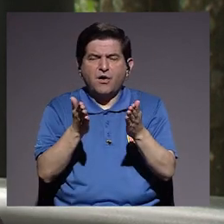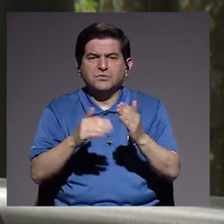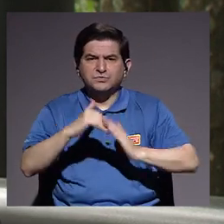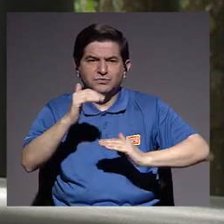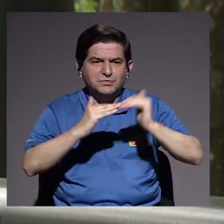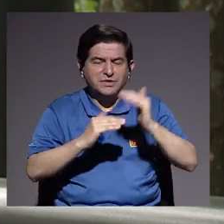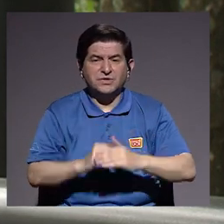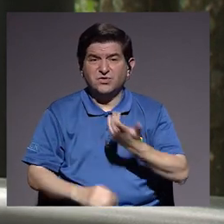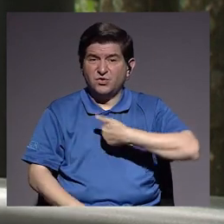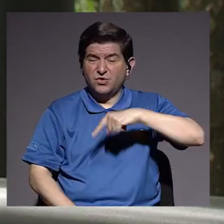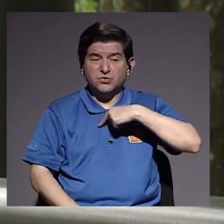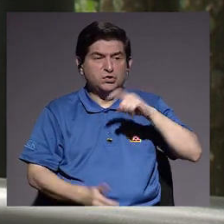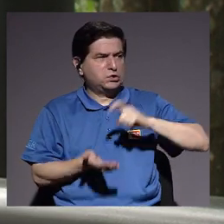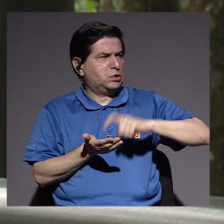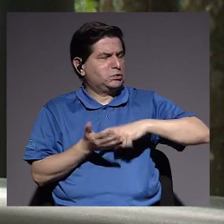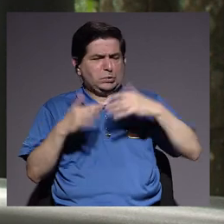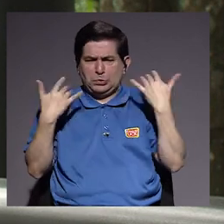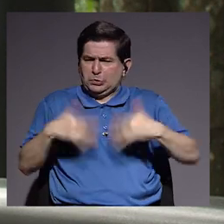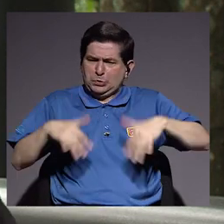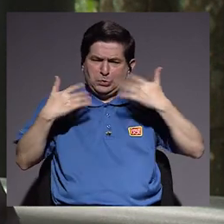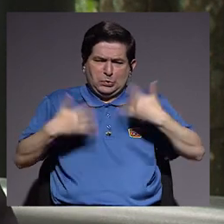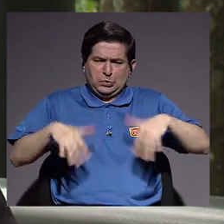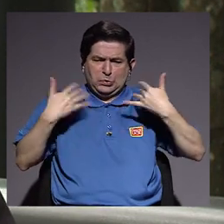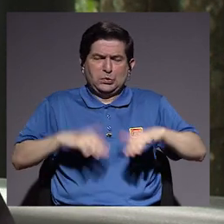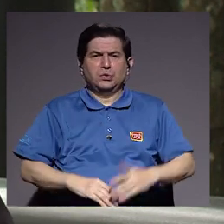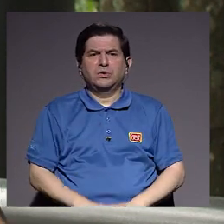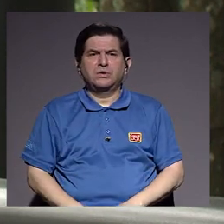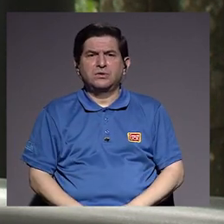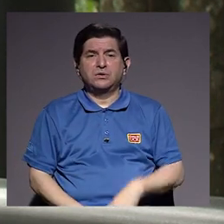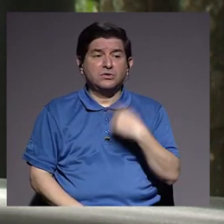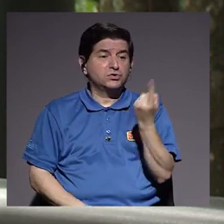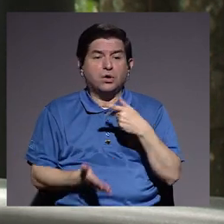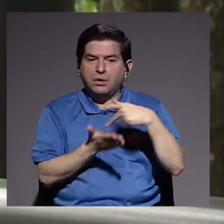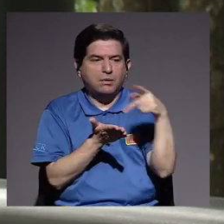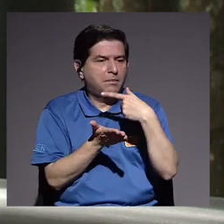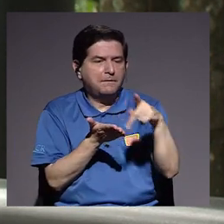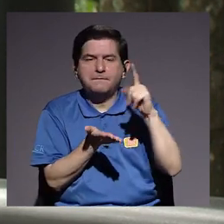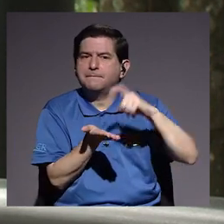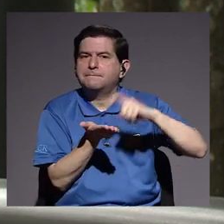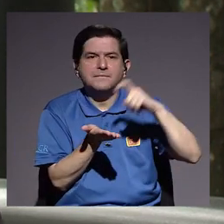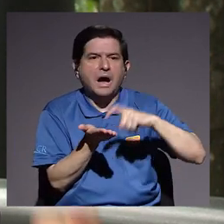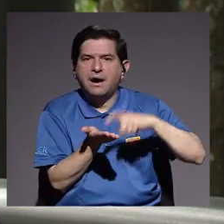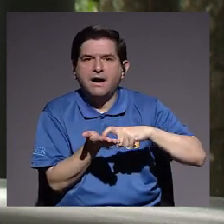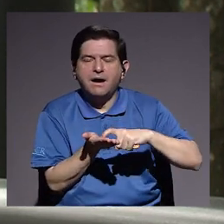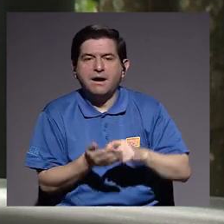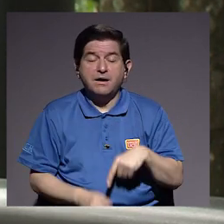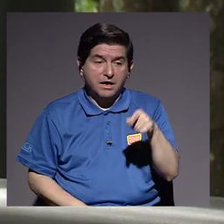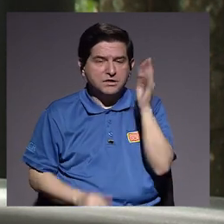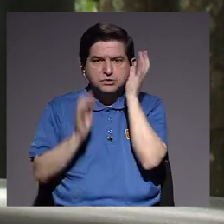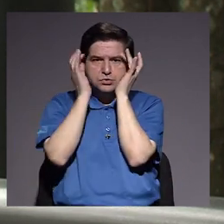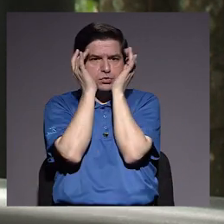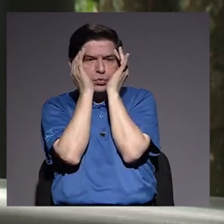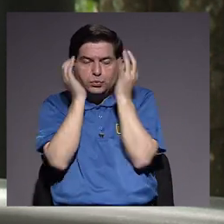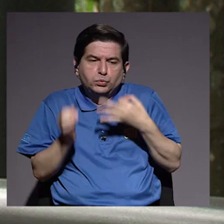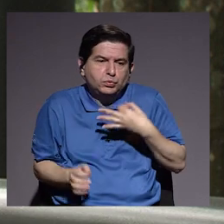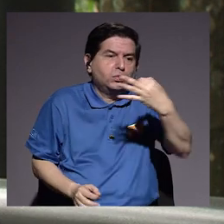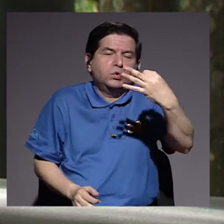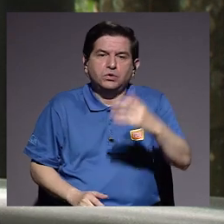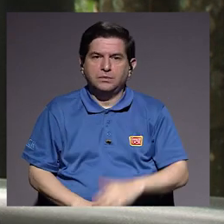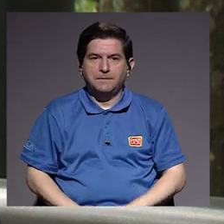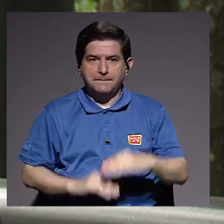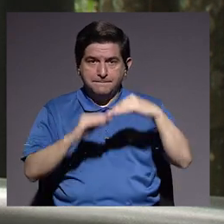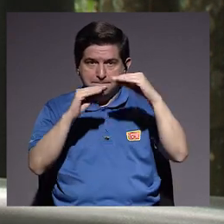¿no? Y que vivimos básicamente para pagar deudas, uh-huh. que también es un elemento de angustia cotidiana, y menos como ciudadanos políticos,